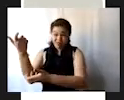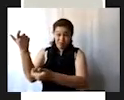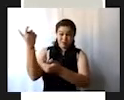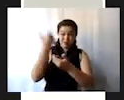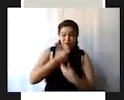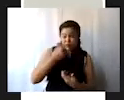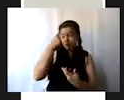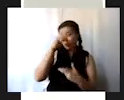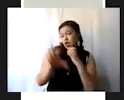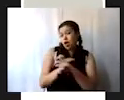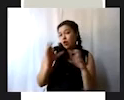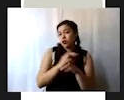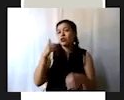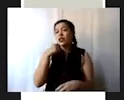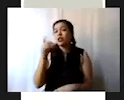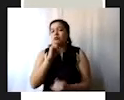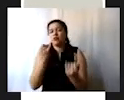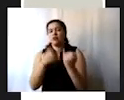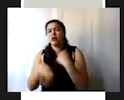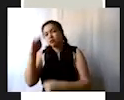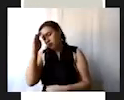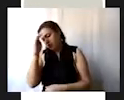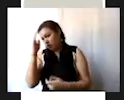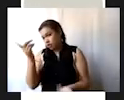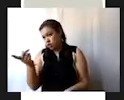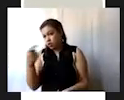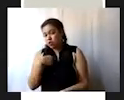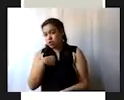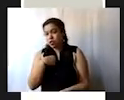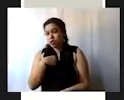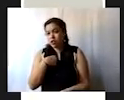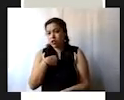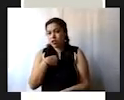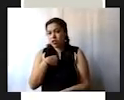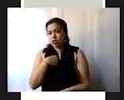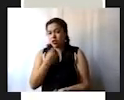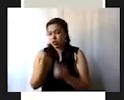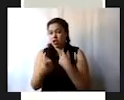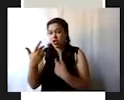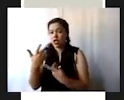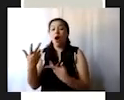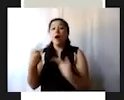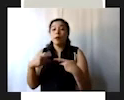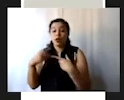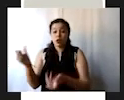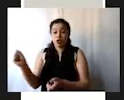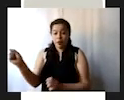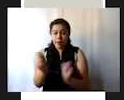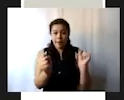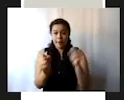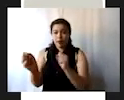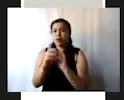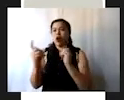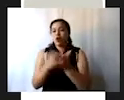ciertas cosas, pues también pensar si he asignado, aunque sean recursos humanos o técnicos